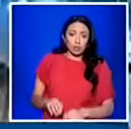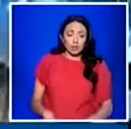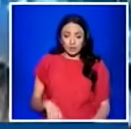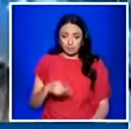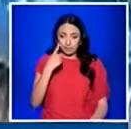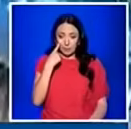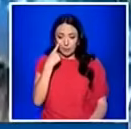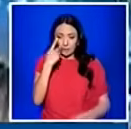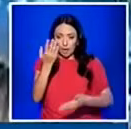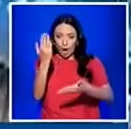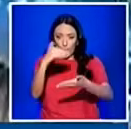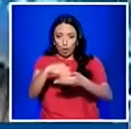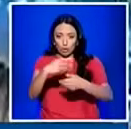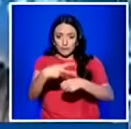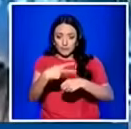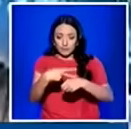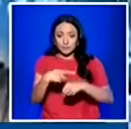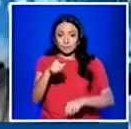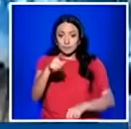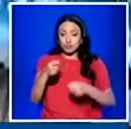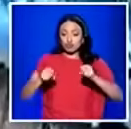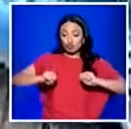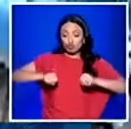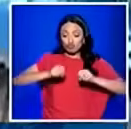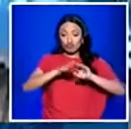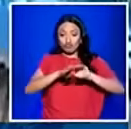Miremos nuevamente a los avezados delincuentes.